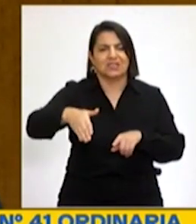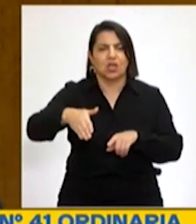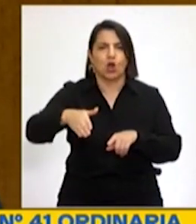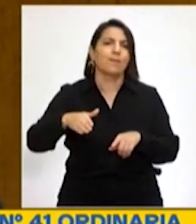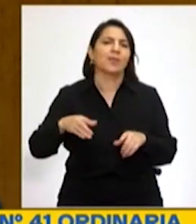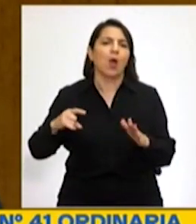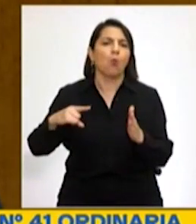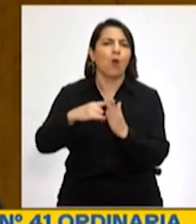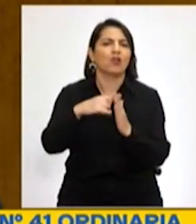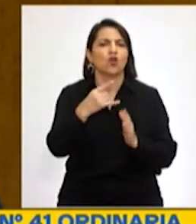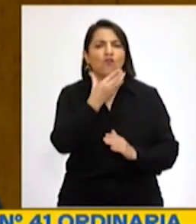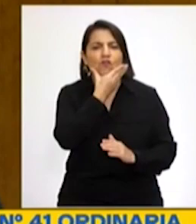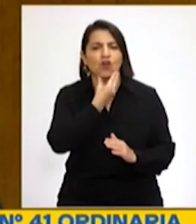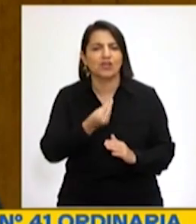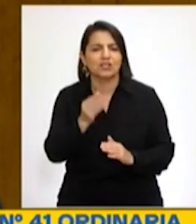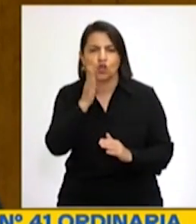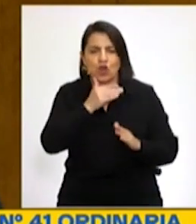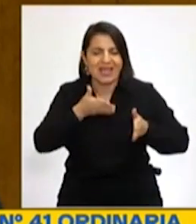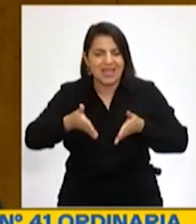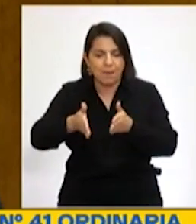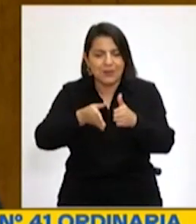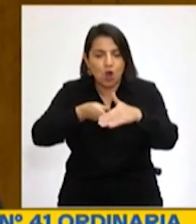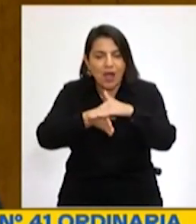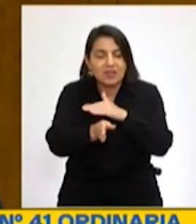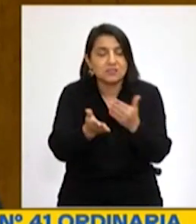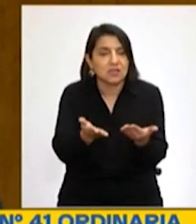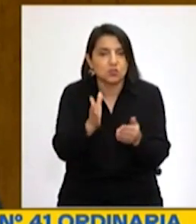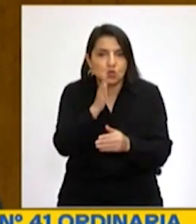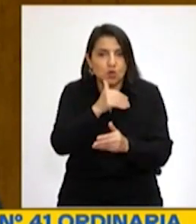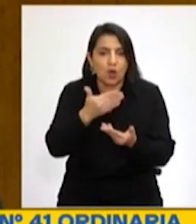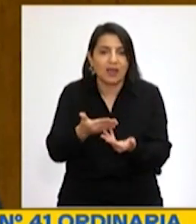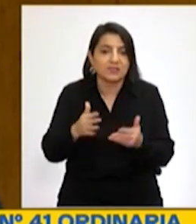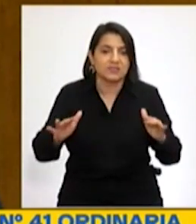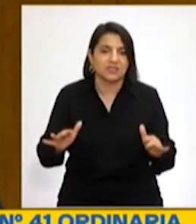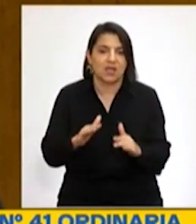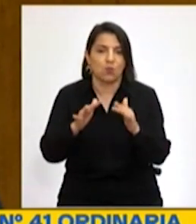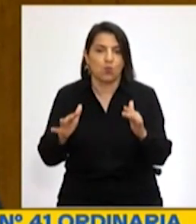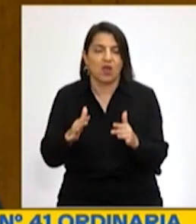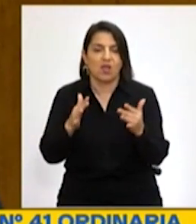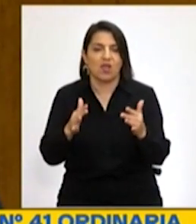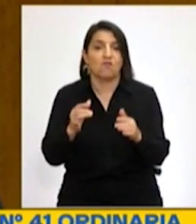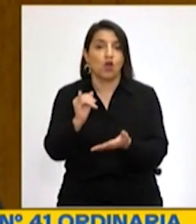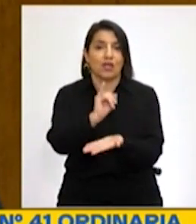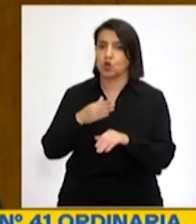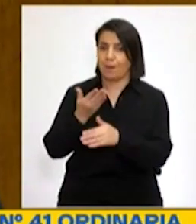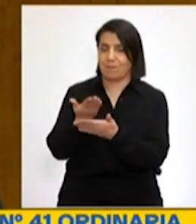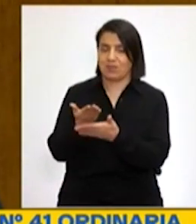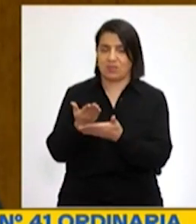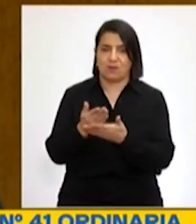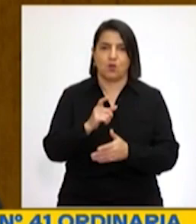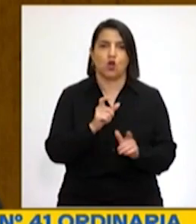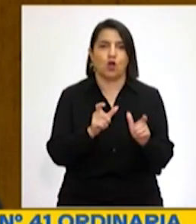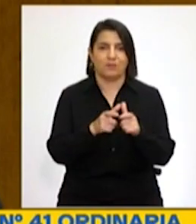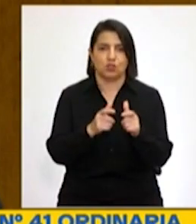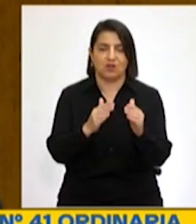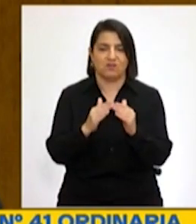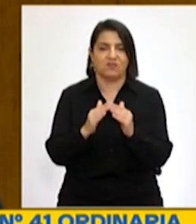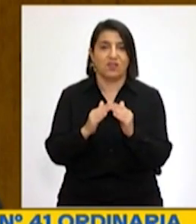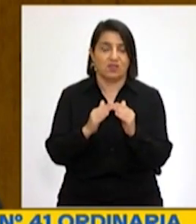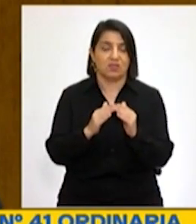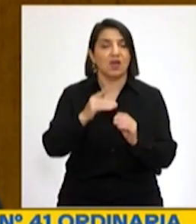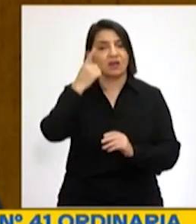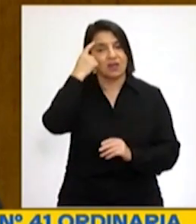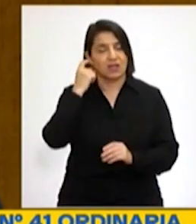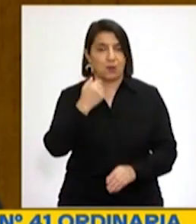bonito donde ni siquiera hay un camino de acceso y que se promueve en entidades internacionales y creemos que El